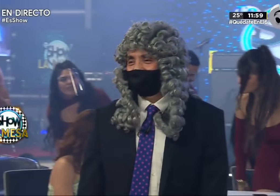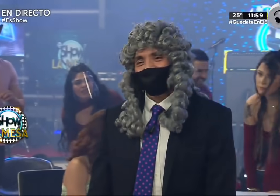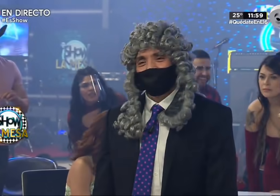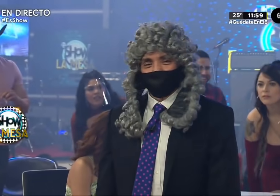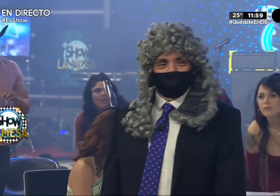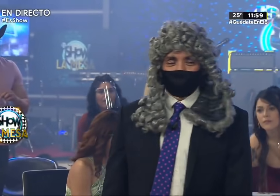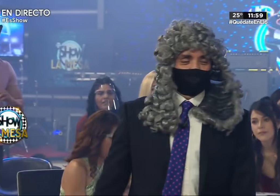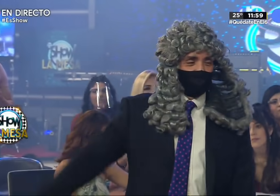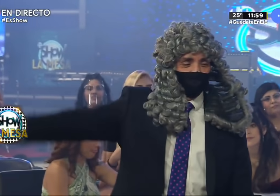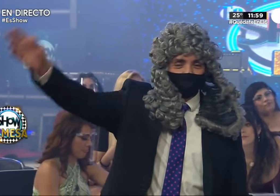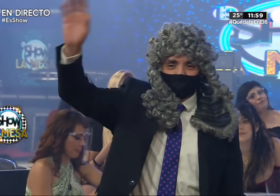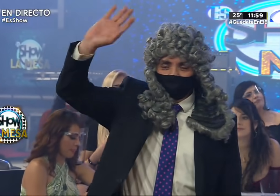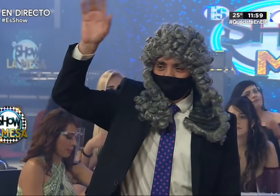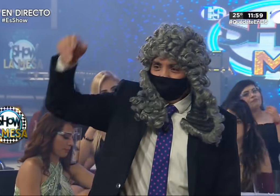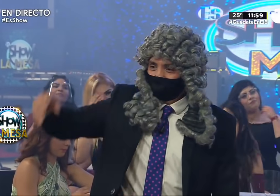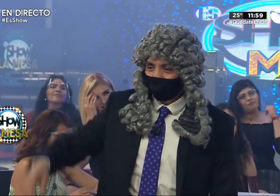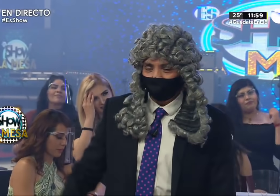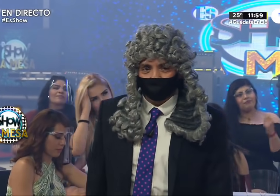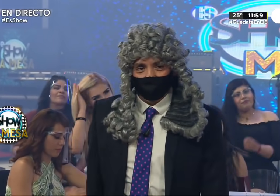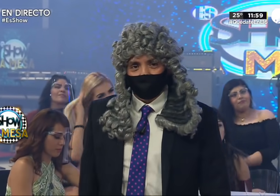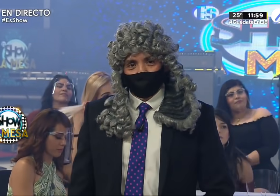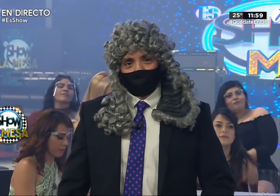Me fui. Ya.